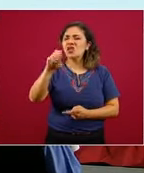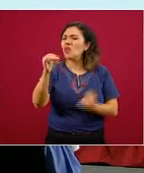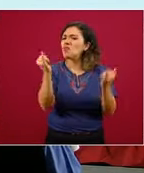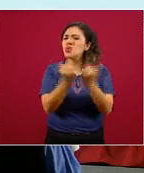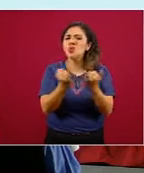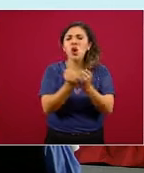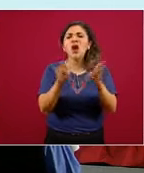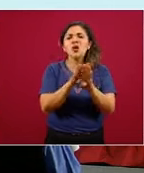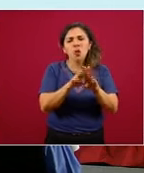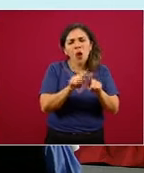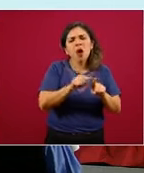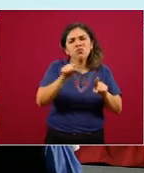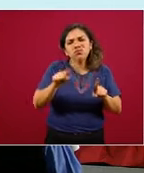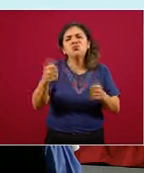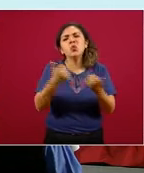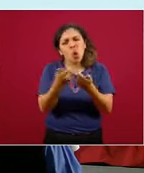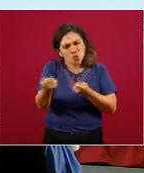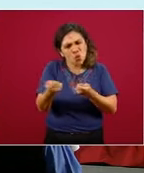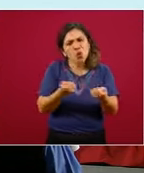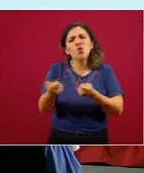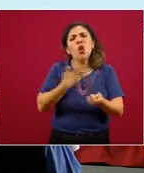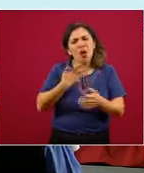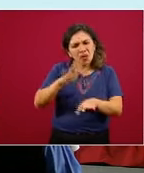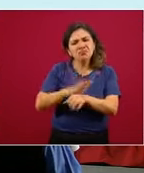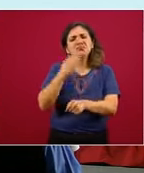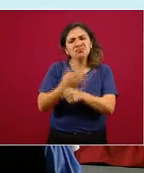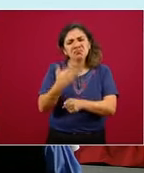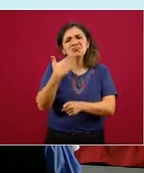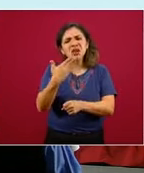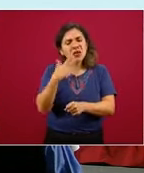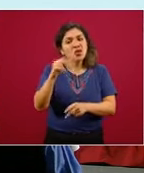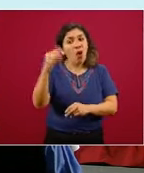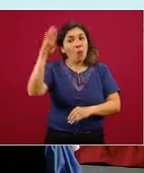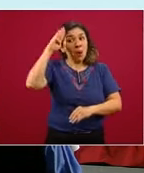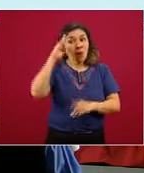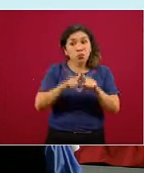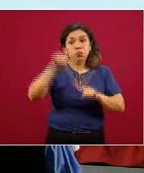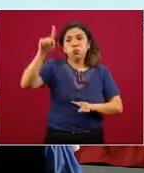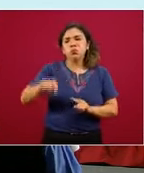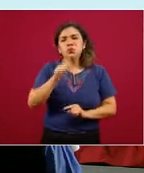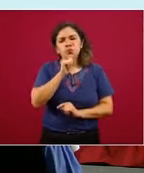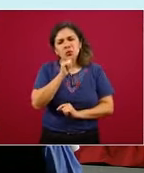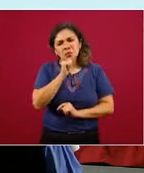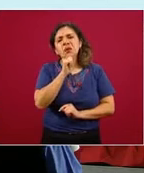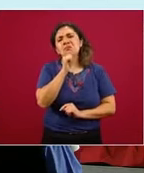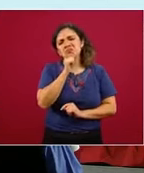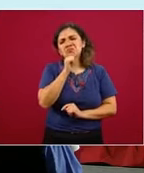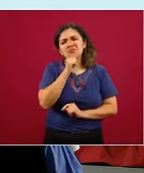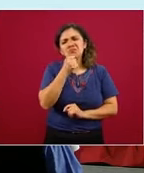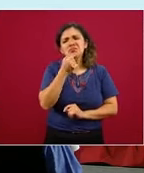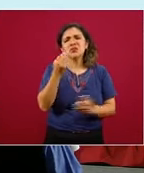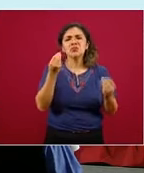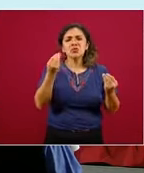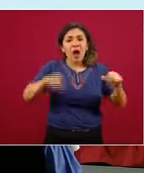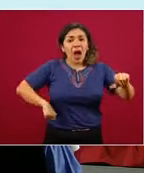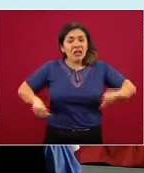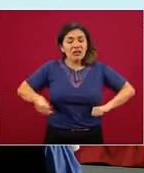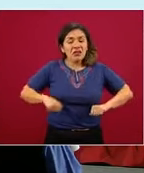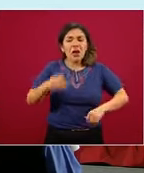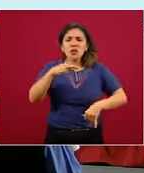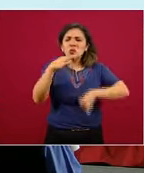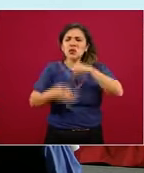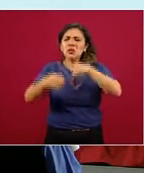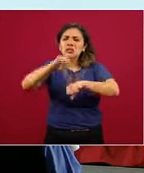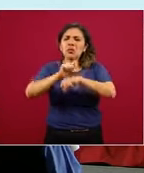basal, digamos que hasta cierto punto controlada, sin fluctuaciones importantes y con mínima actividad ya para la semana